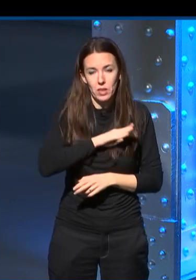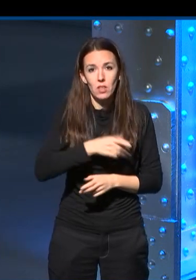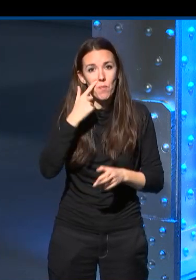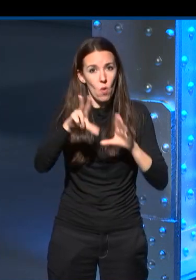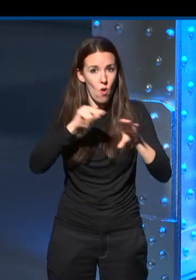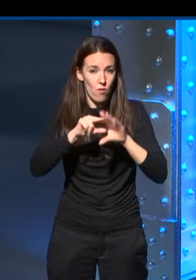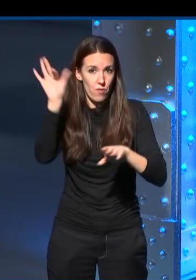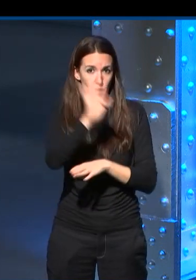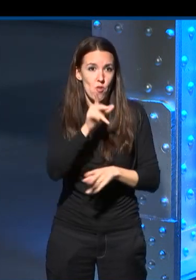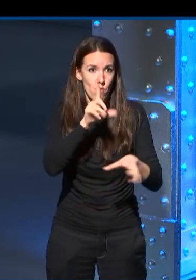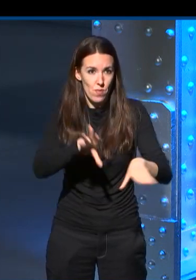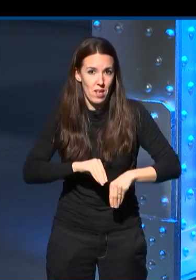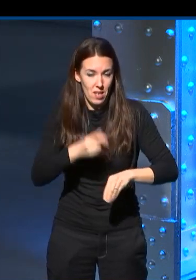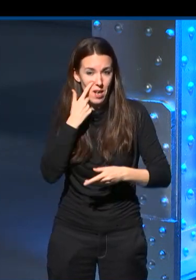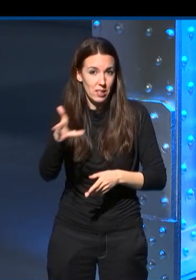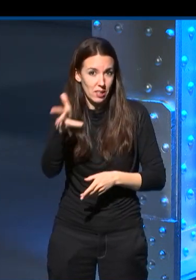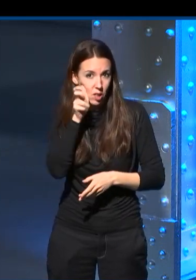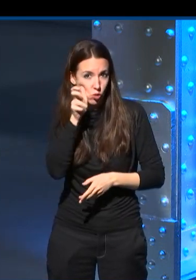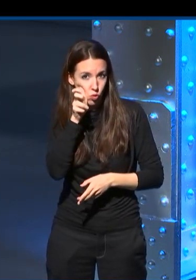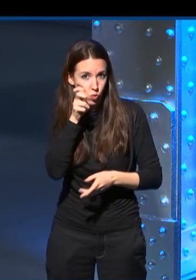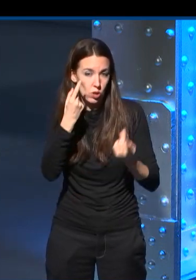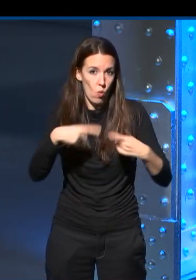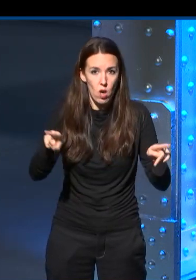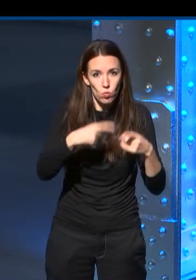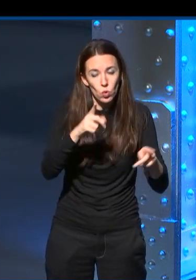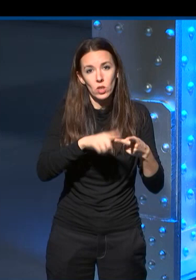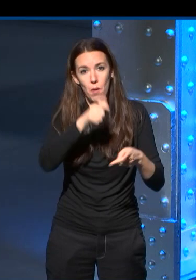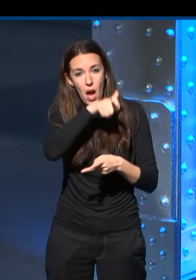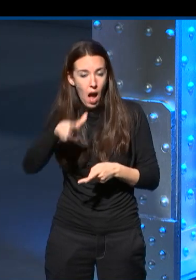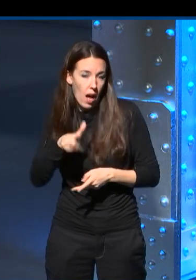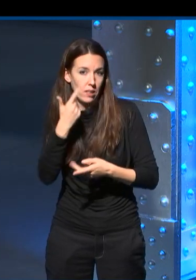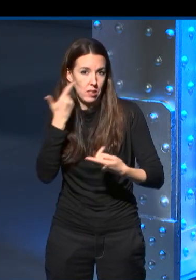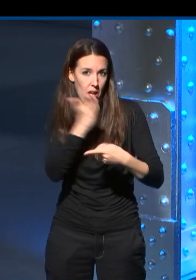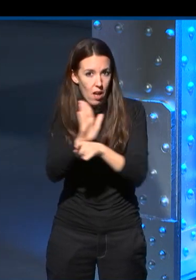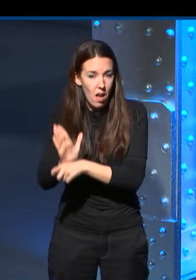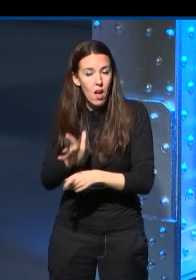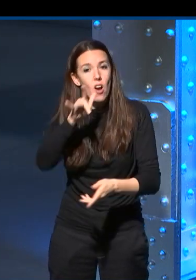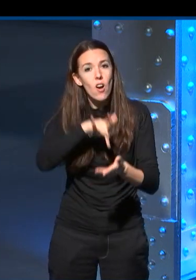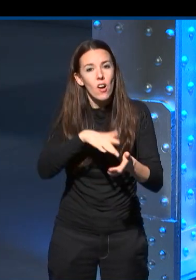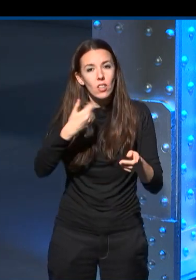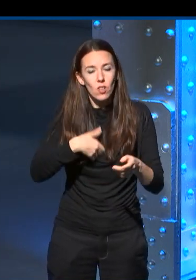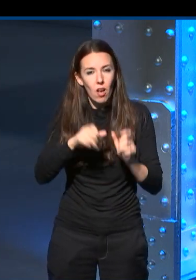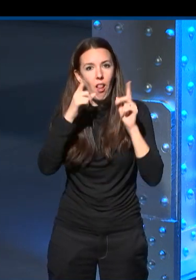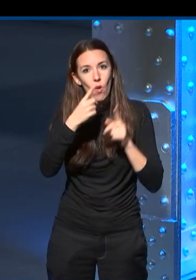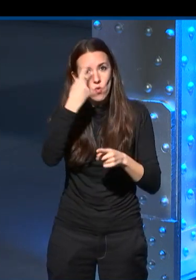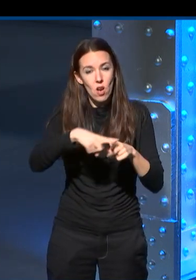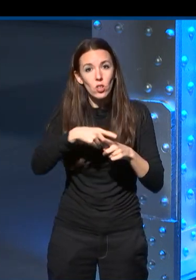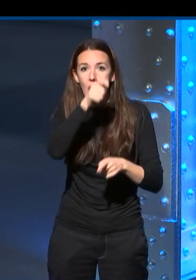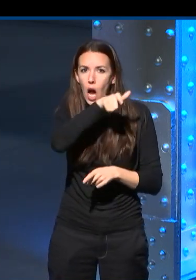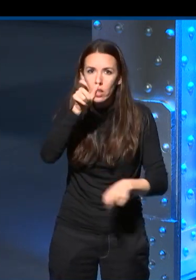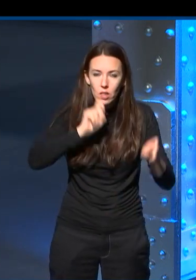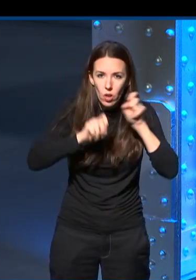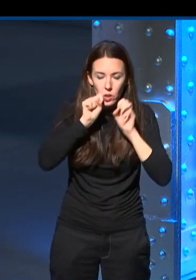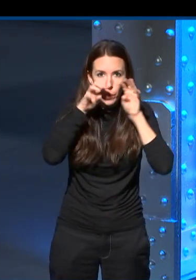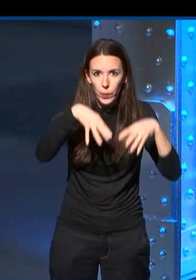un vídeo puesto y me callaré y así lo escuchan con su música y con la gente que sale y demás. Y solamente llamarles la atención sobre una cosa. Van a ver gente llorando, que se les